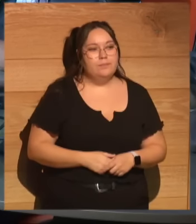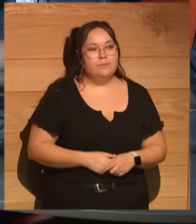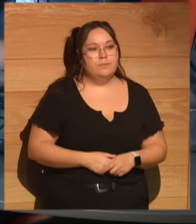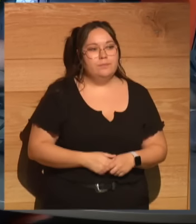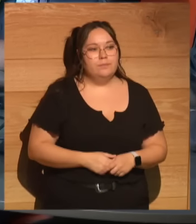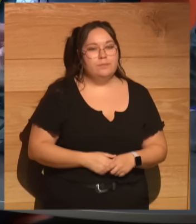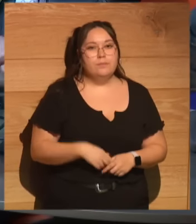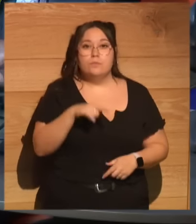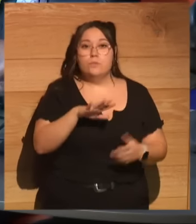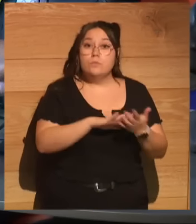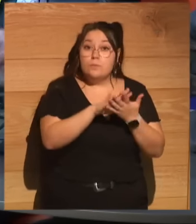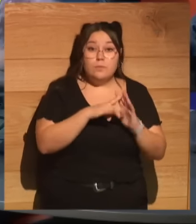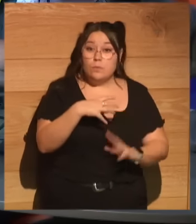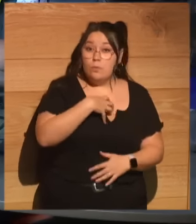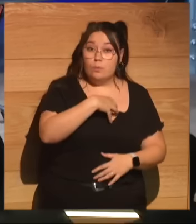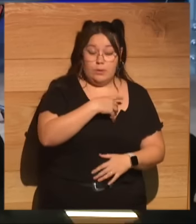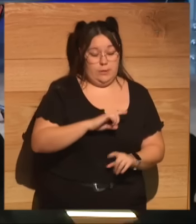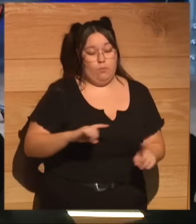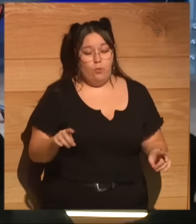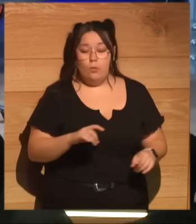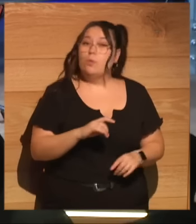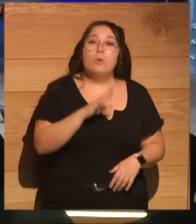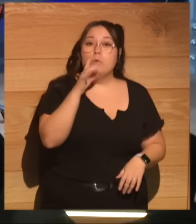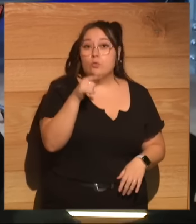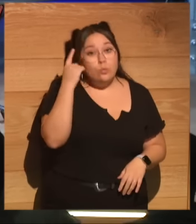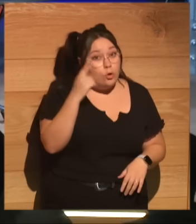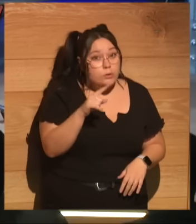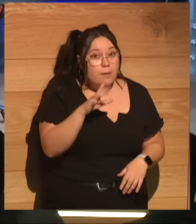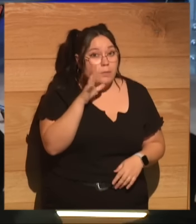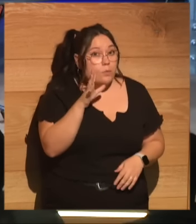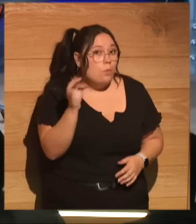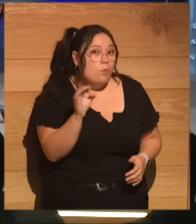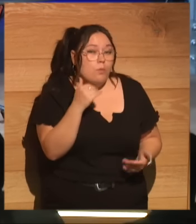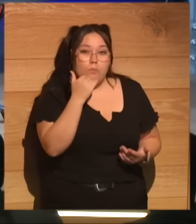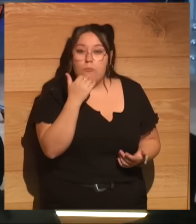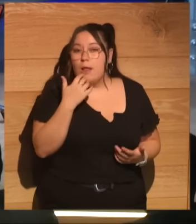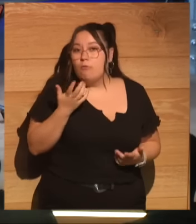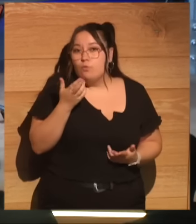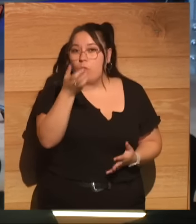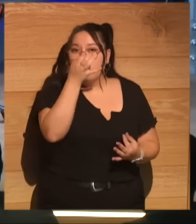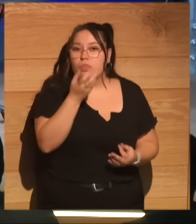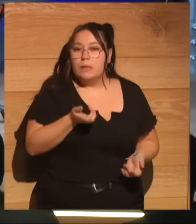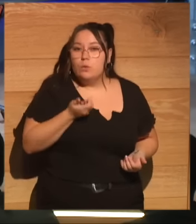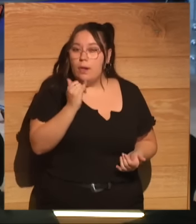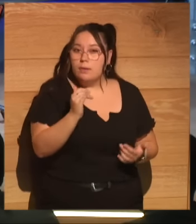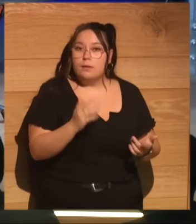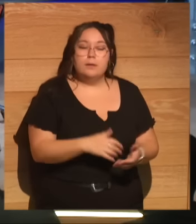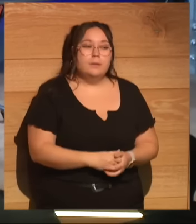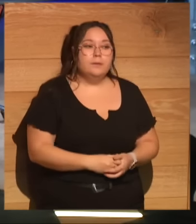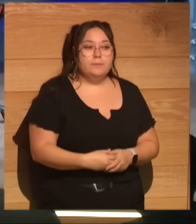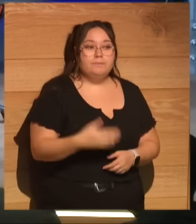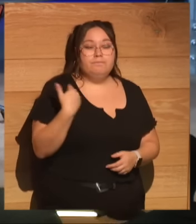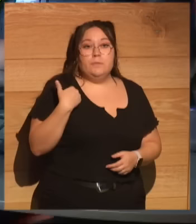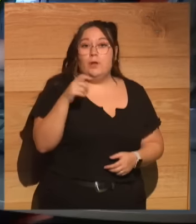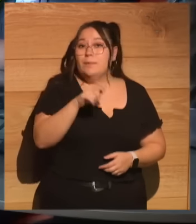No puedes abrir ese melón tampoco, pero porque tú lo sabes, porque tienes algún dato sobre Tim Burton que... No, en ese momento, pero vamos a ver, yo de las